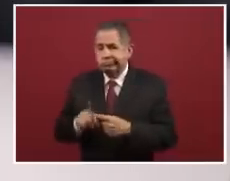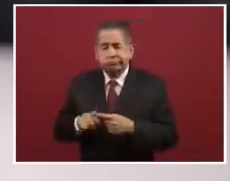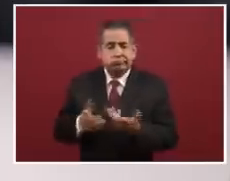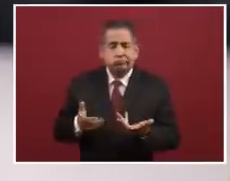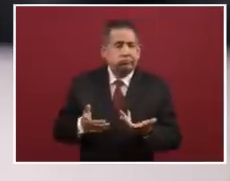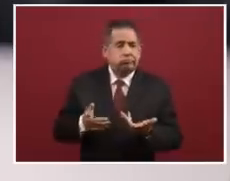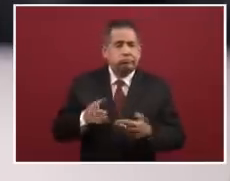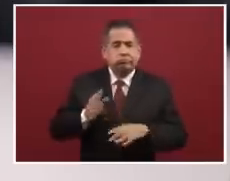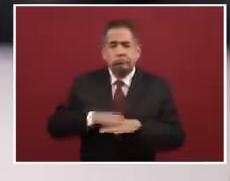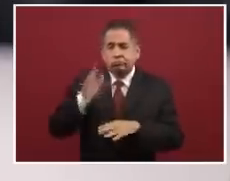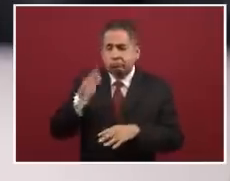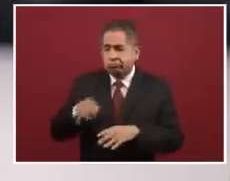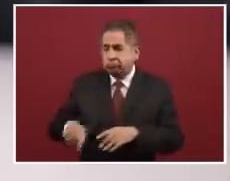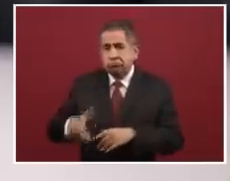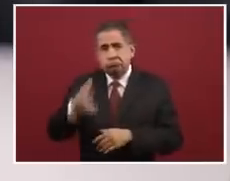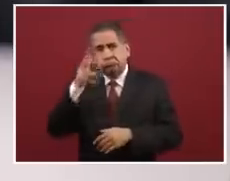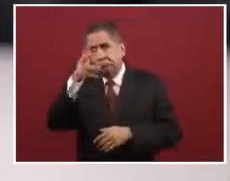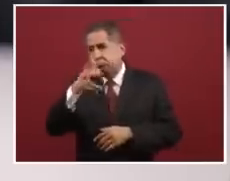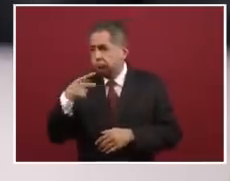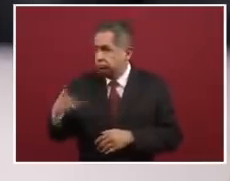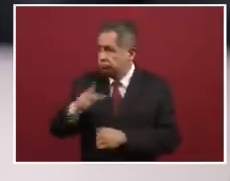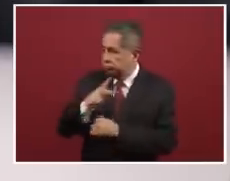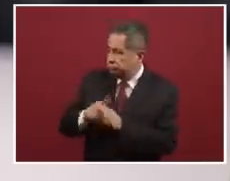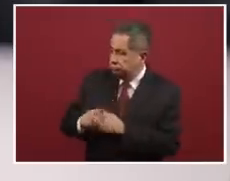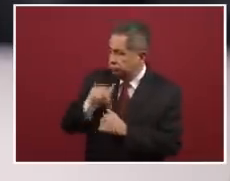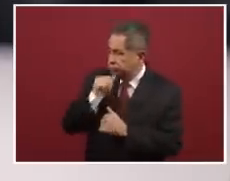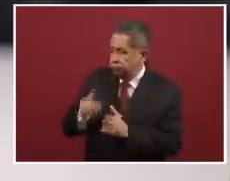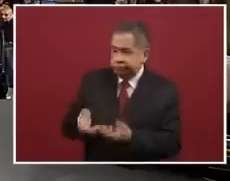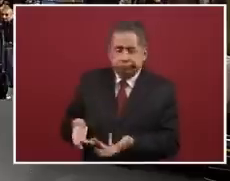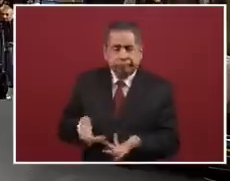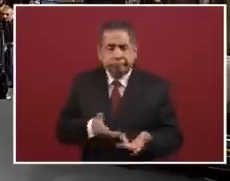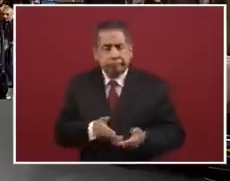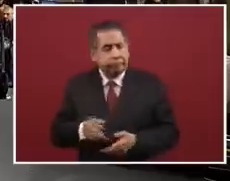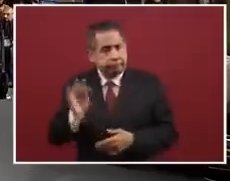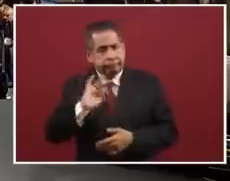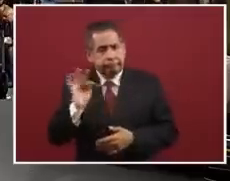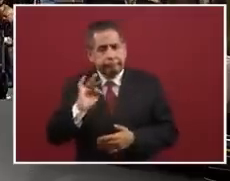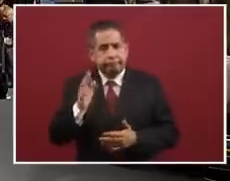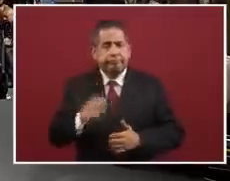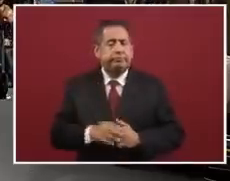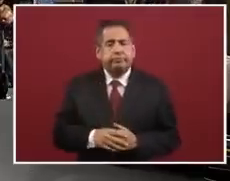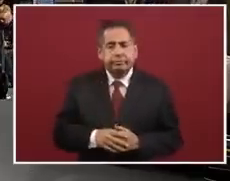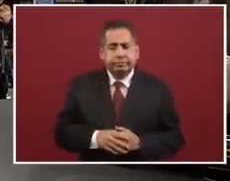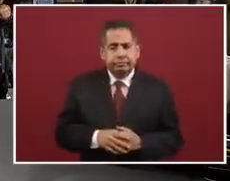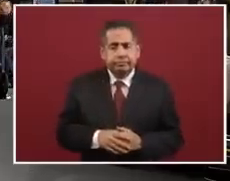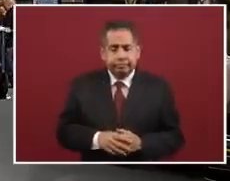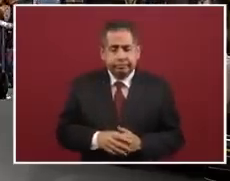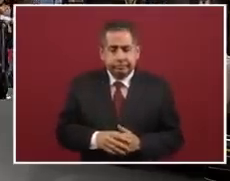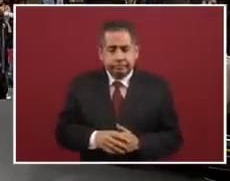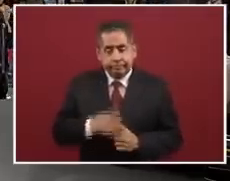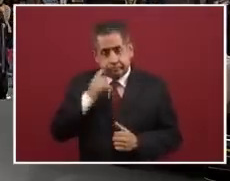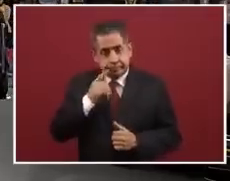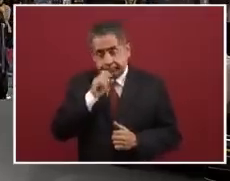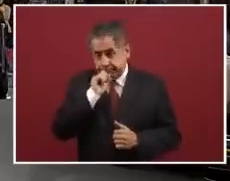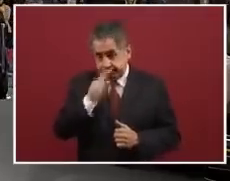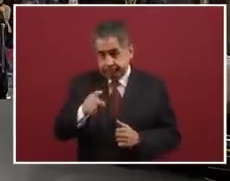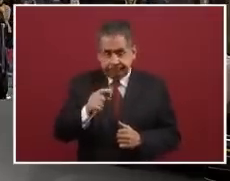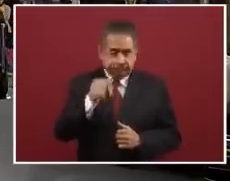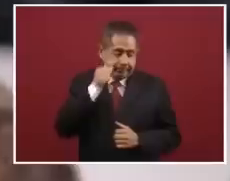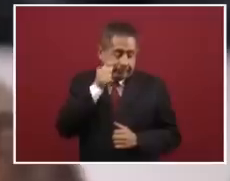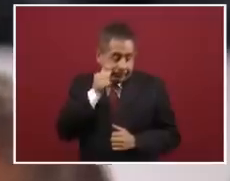tener mayor futuro en sus países de origen quizá? Y primeramente, a propósito del día de